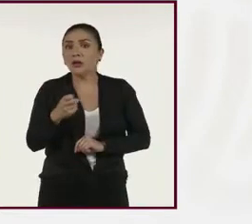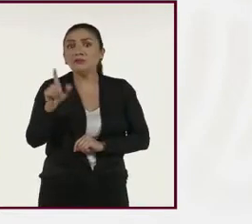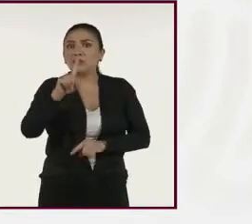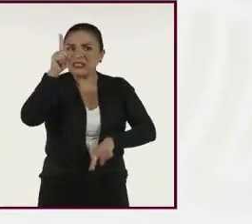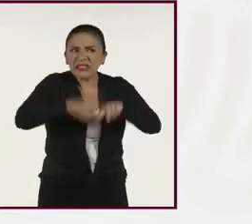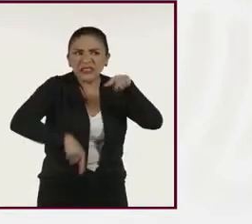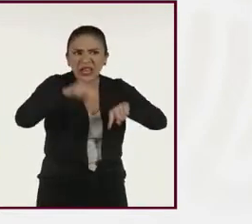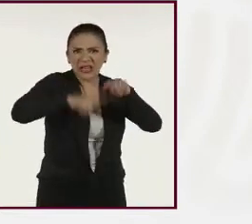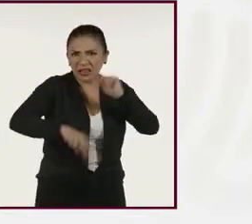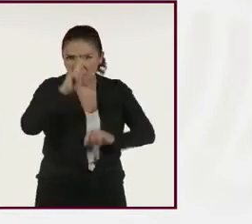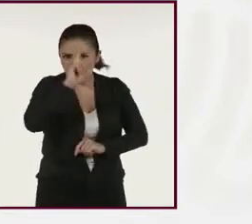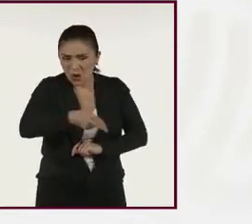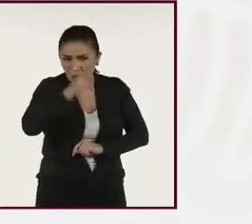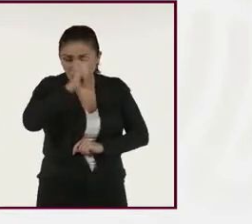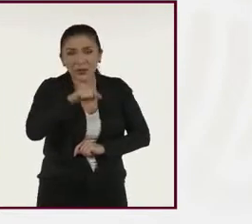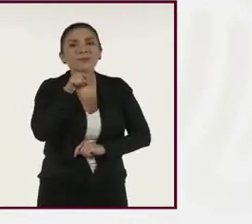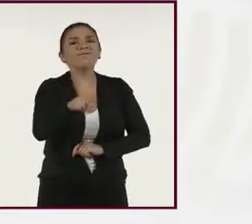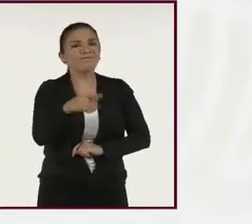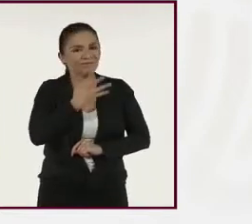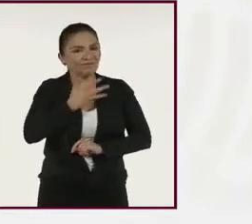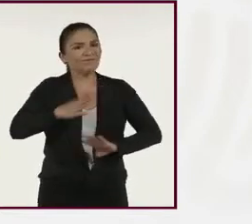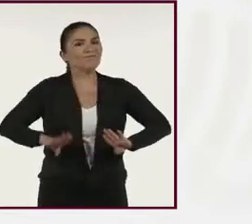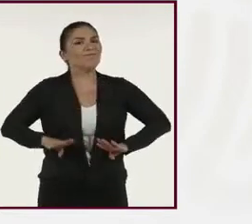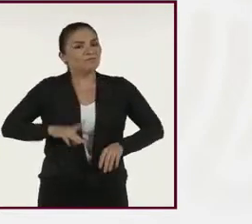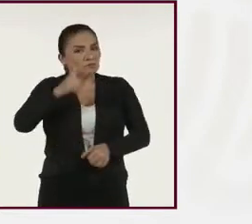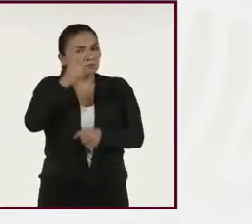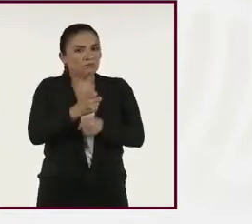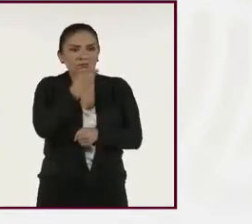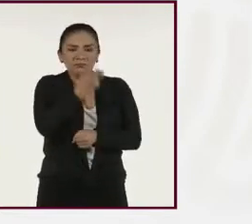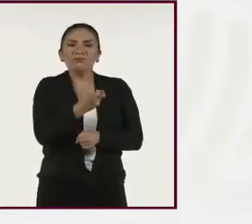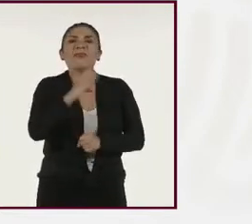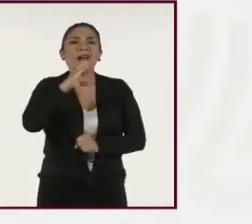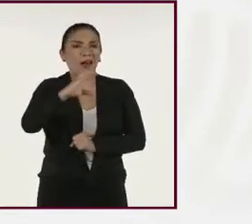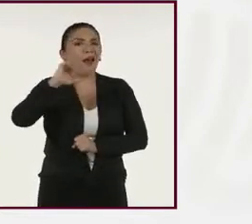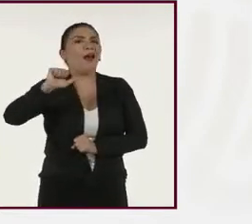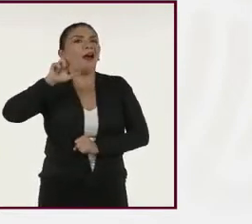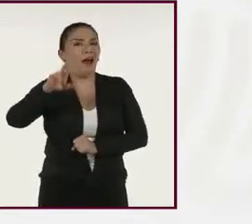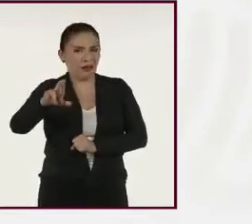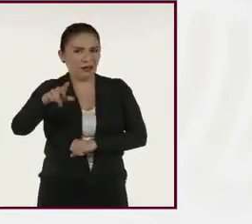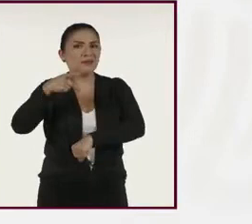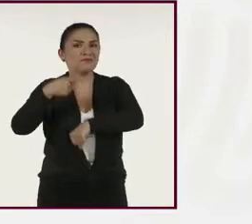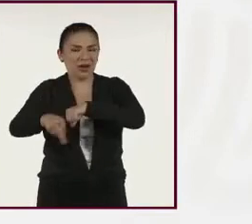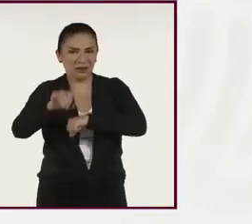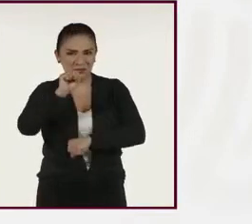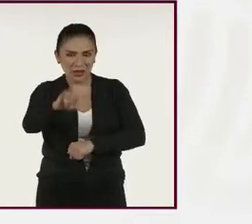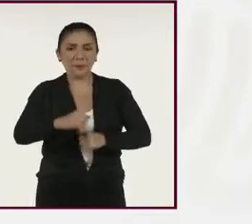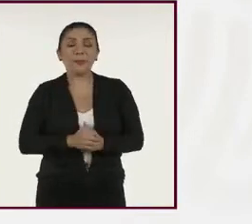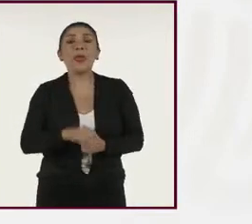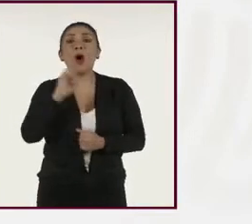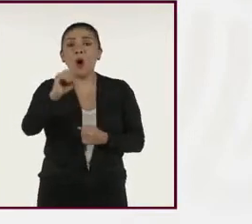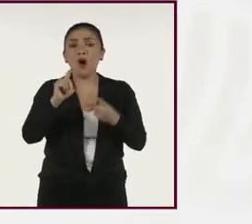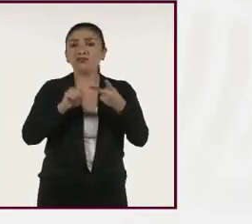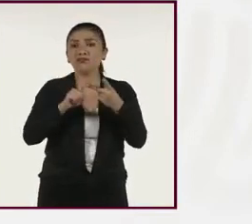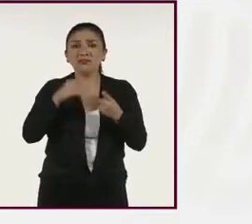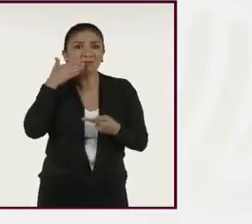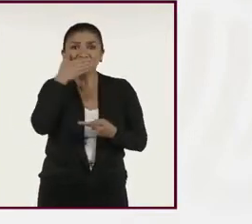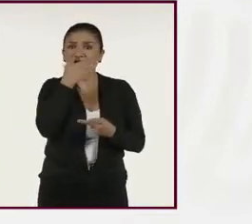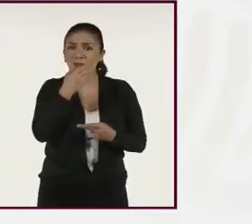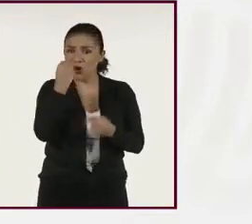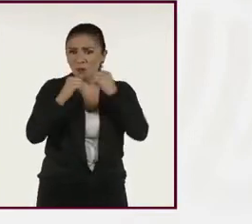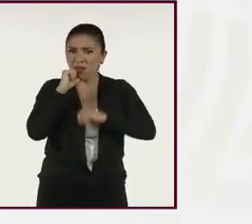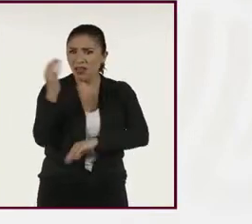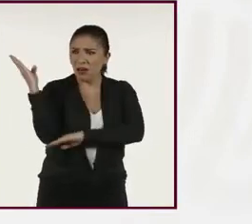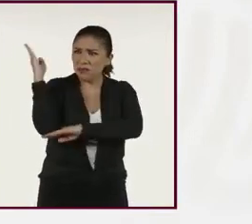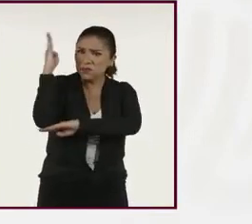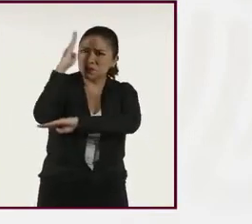restricción excesiva, ahí hablaríamos de que ya es una primera conducta alimentaria de riesgo. También los ayunos prolongados, estamos hablando de